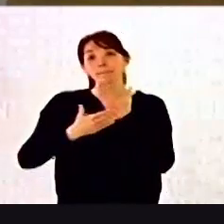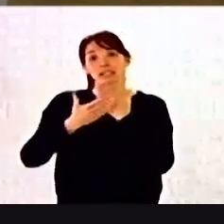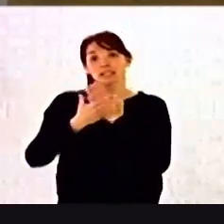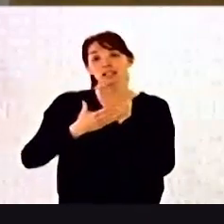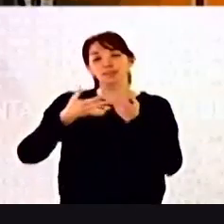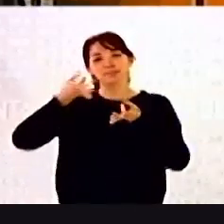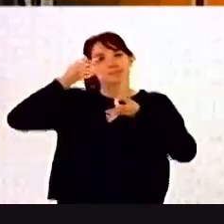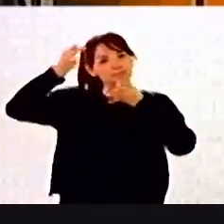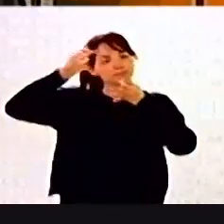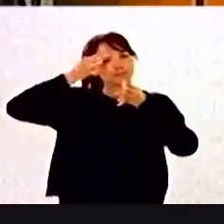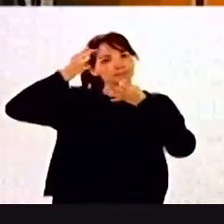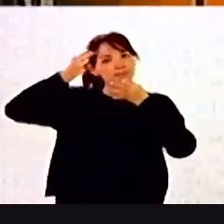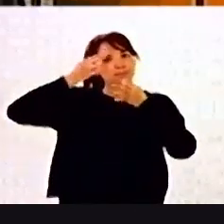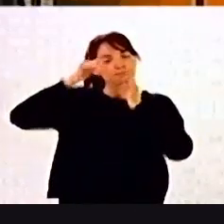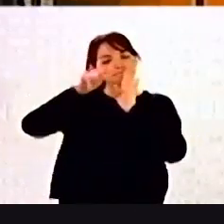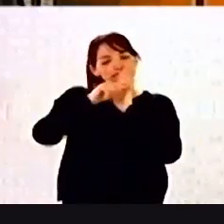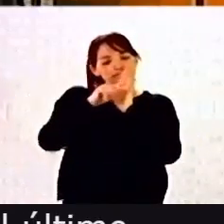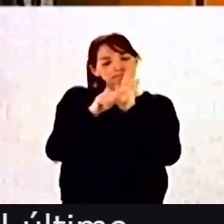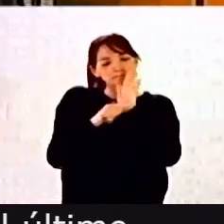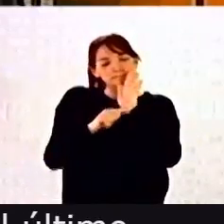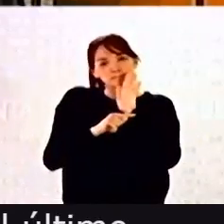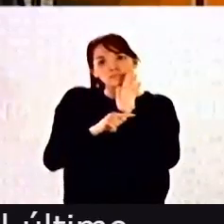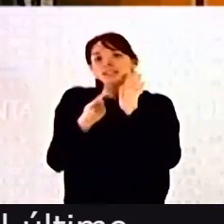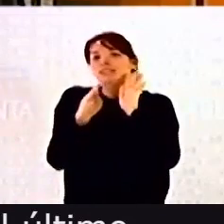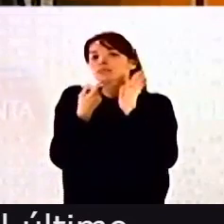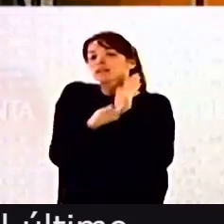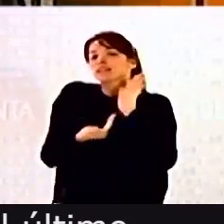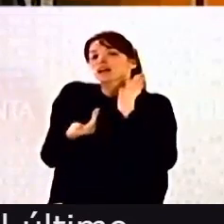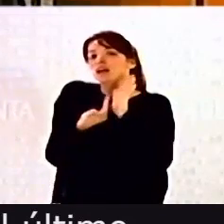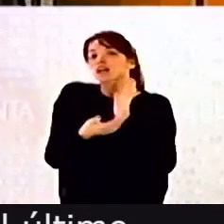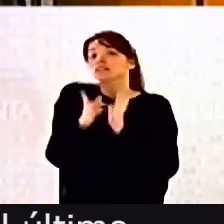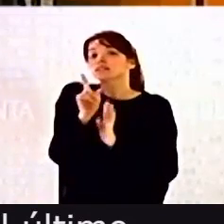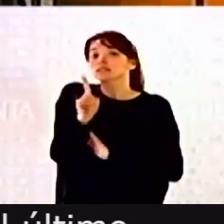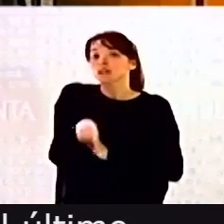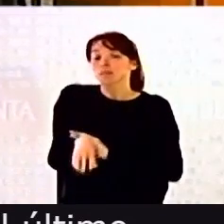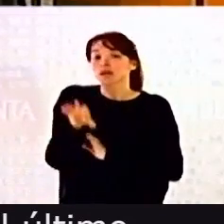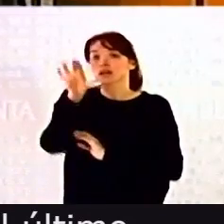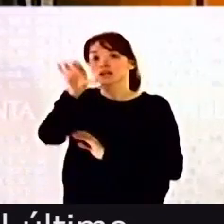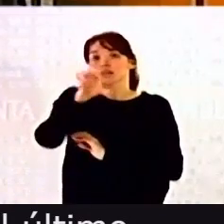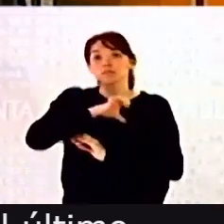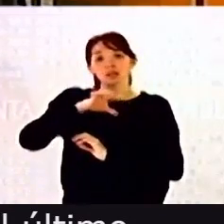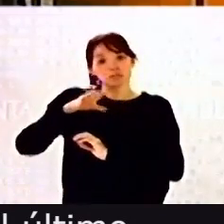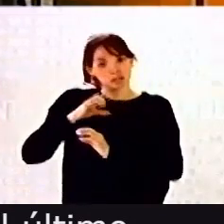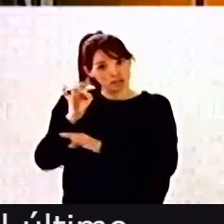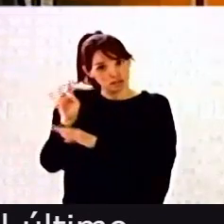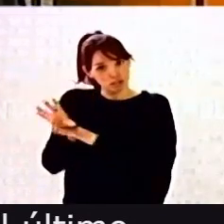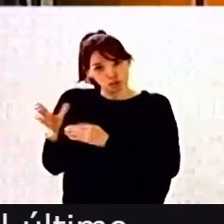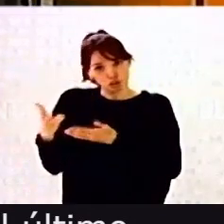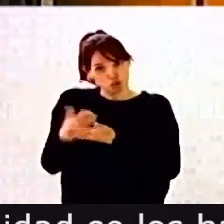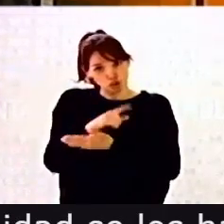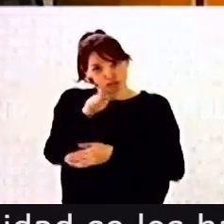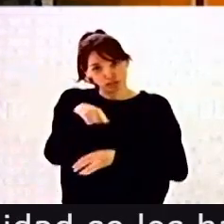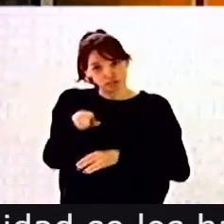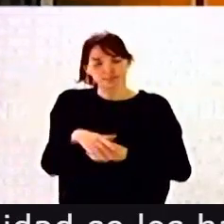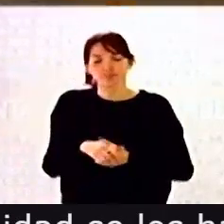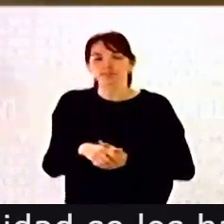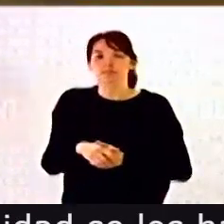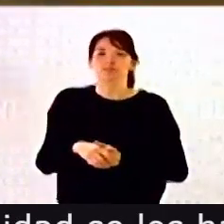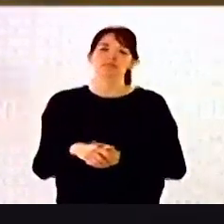con parámetros muy complicados, incluso ha ido pidiendo, la comunidad en tiempo y forma se los ha presentado todos. La comunidad